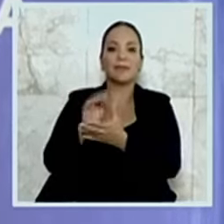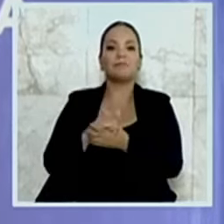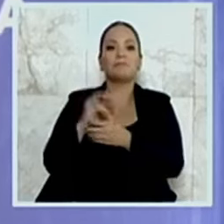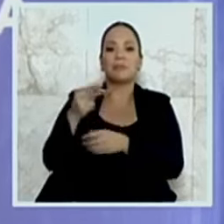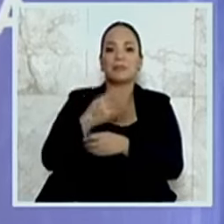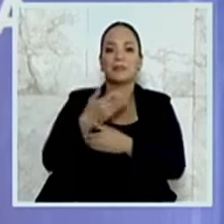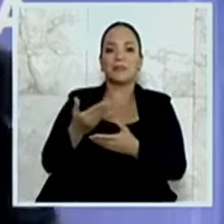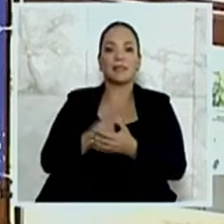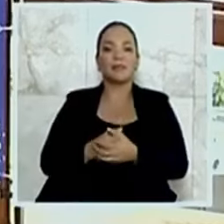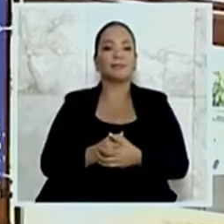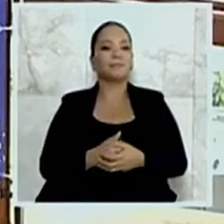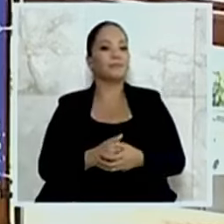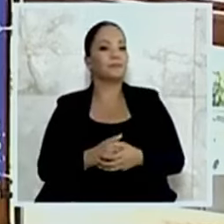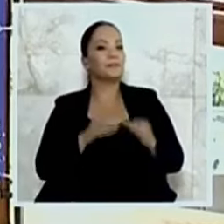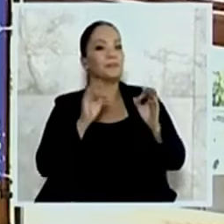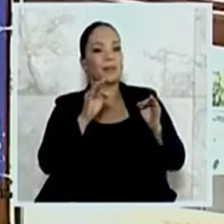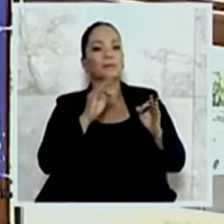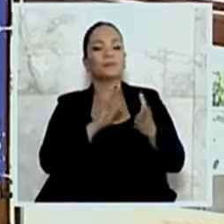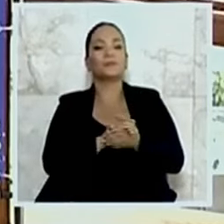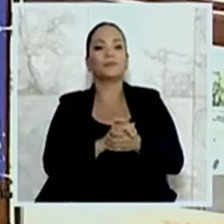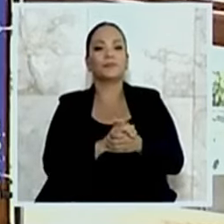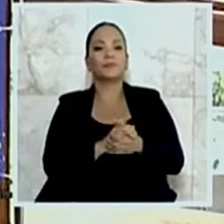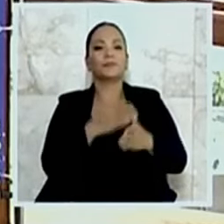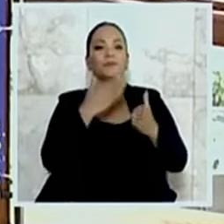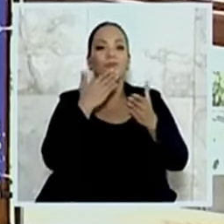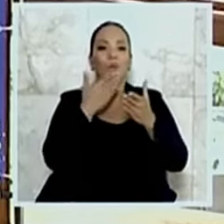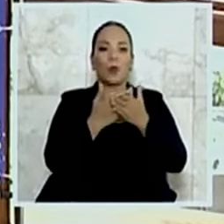que está,